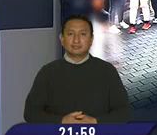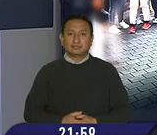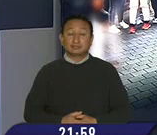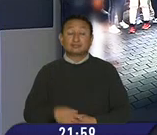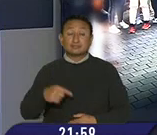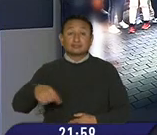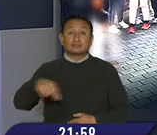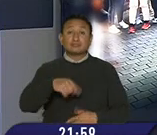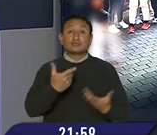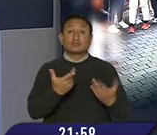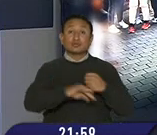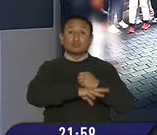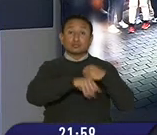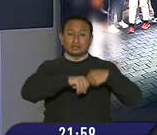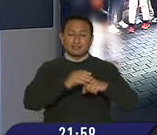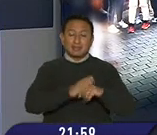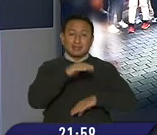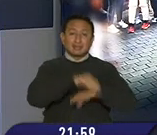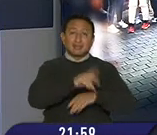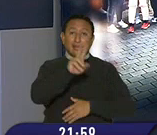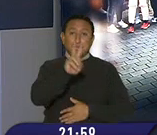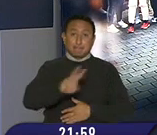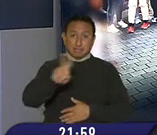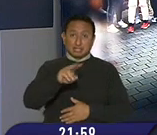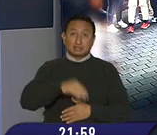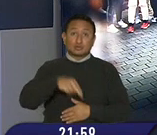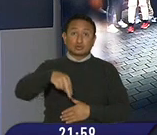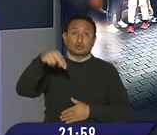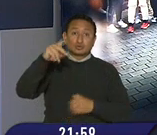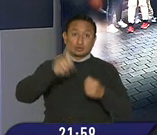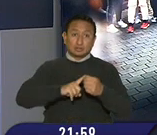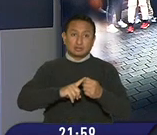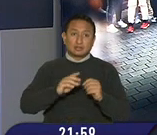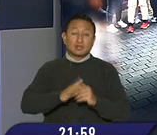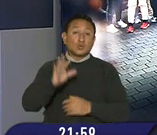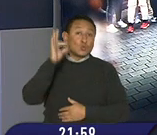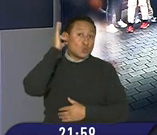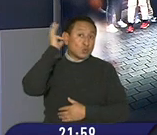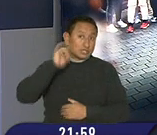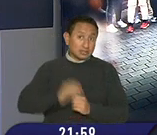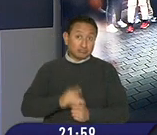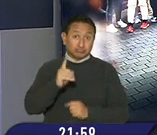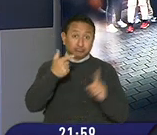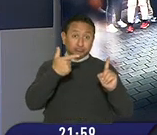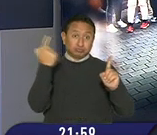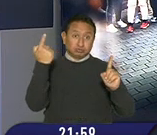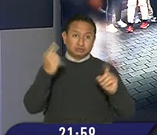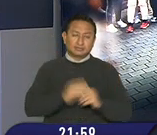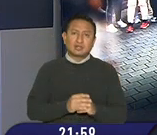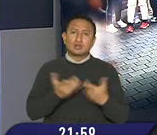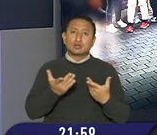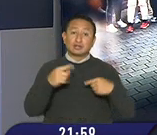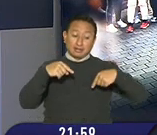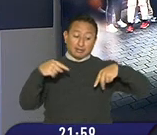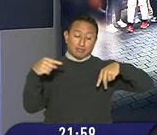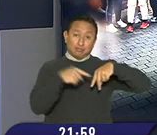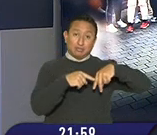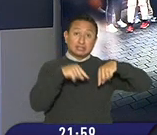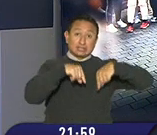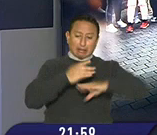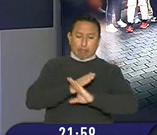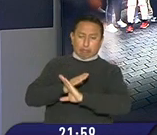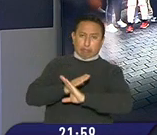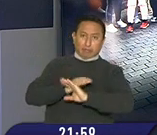Un intento de asalto se registró la tarde de este viernes al norte de Quito. Una mujer recibió un impacto de bala en la pierna al tratar